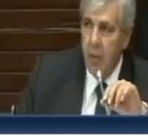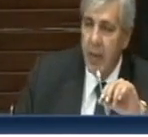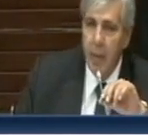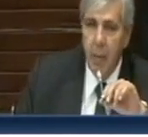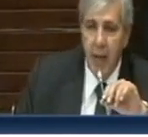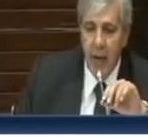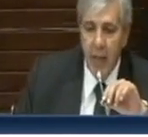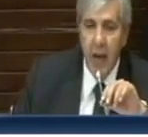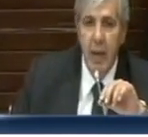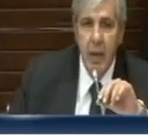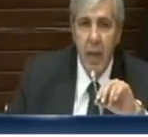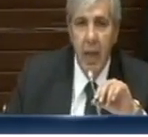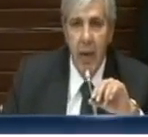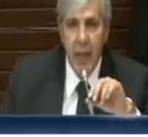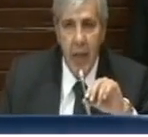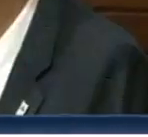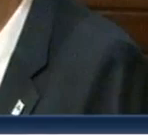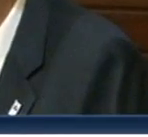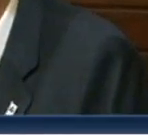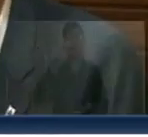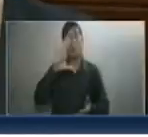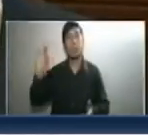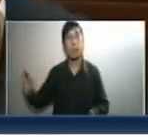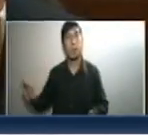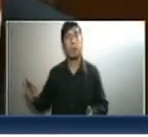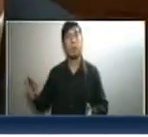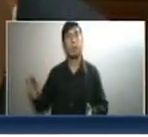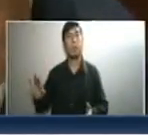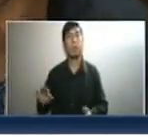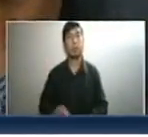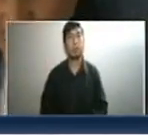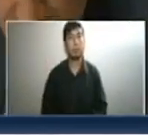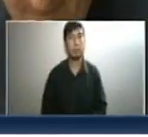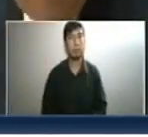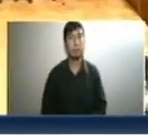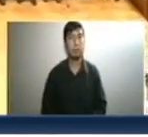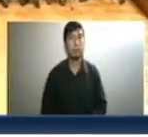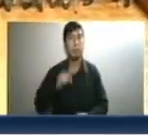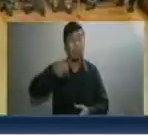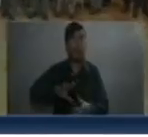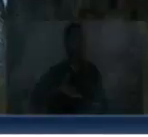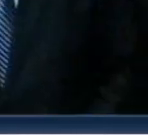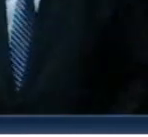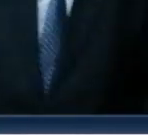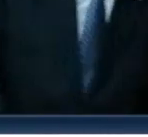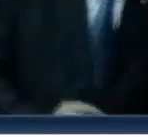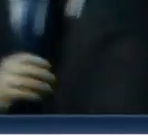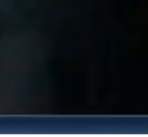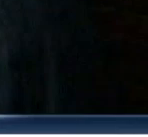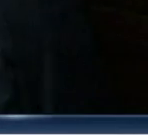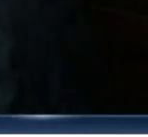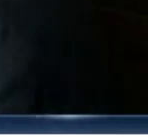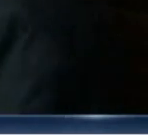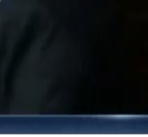para rechazar los actos corruptos con el dinero público Por lo pronto necesitará Además del cambio cultural